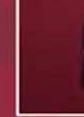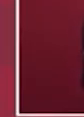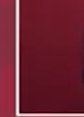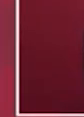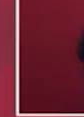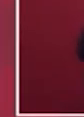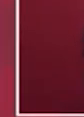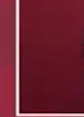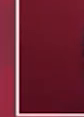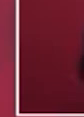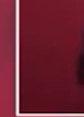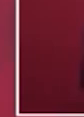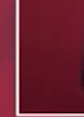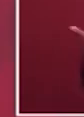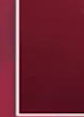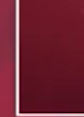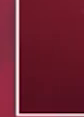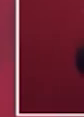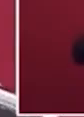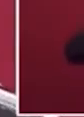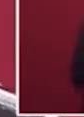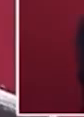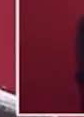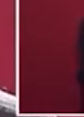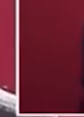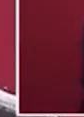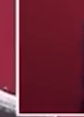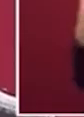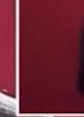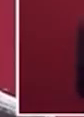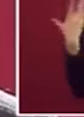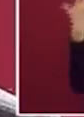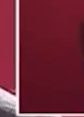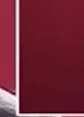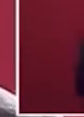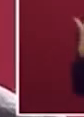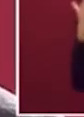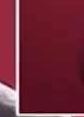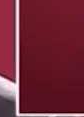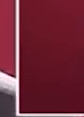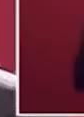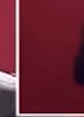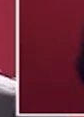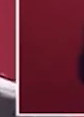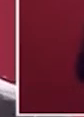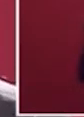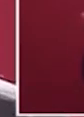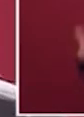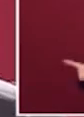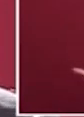Acabo de estar en Los Ángeles. He ido varias veces a Estados Unidos y todas las veces que he ido a Estados Unidos son esas a defender los intereses de México.